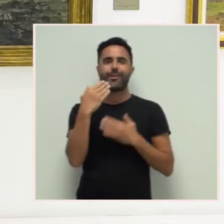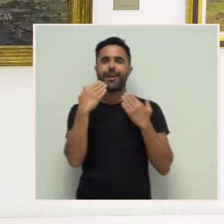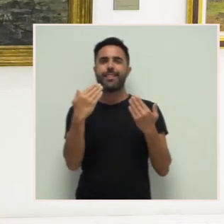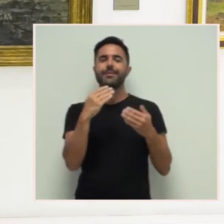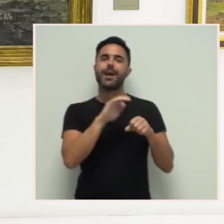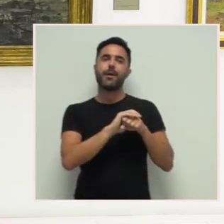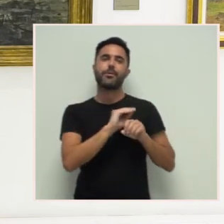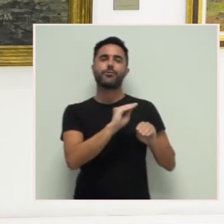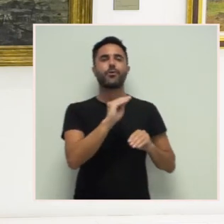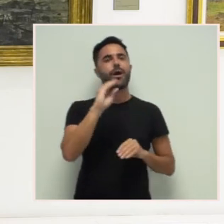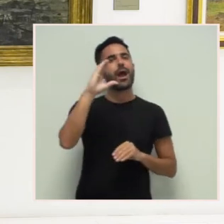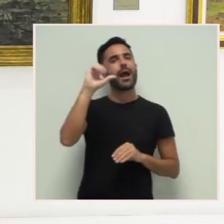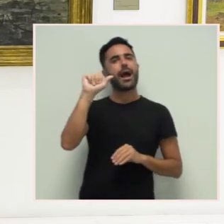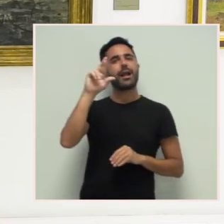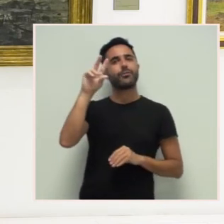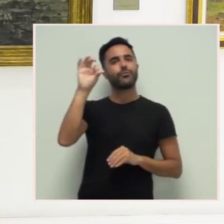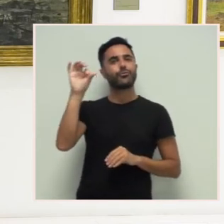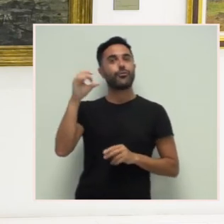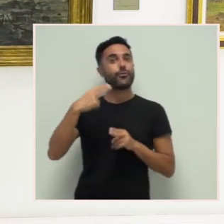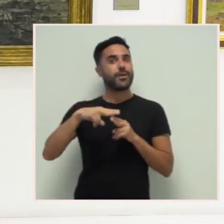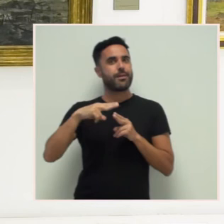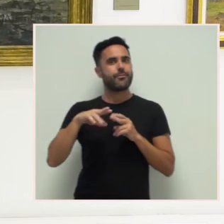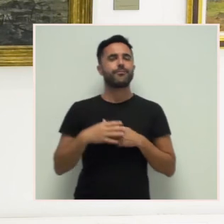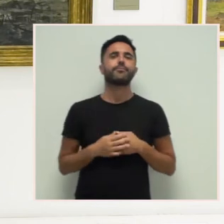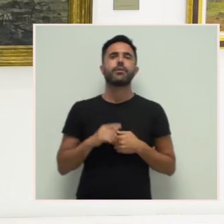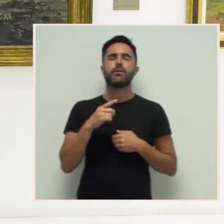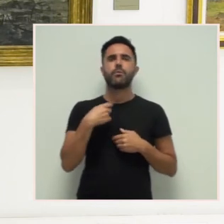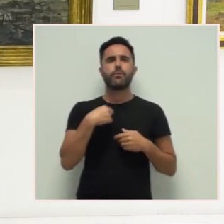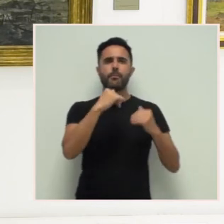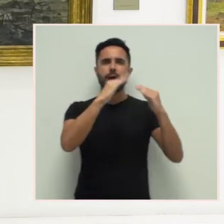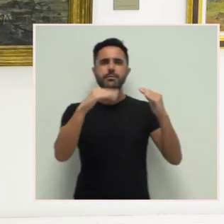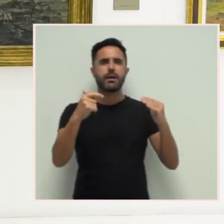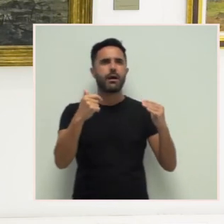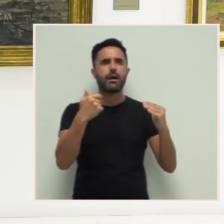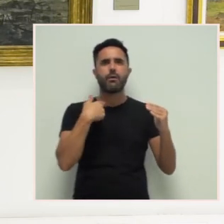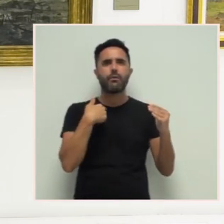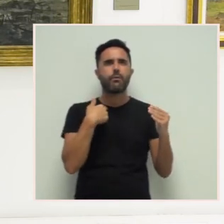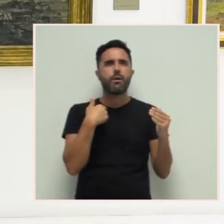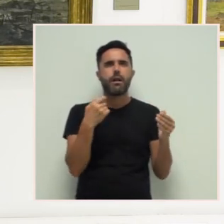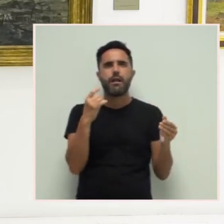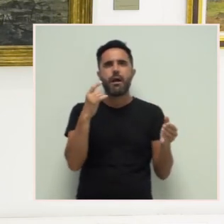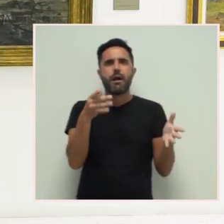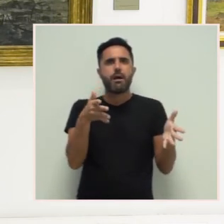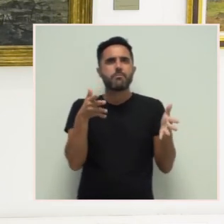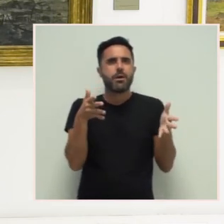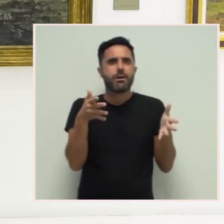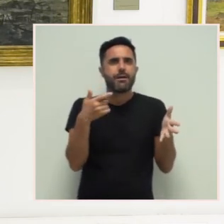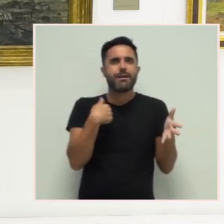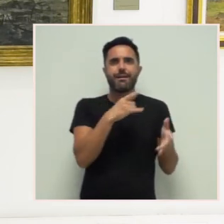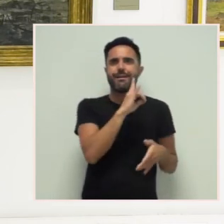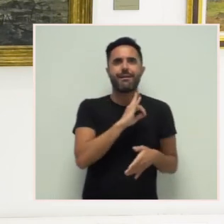quedar impactado pola nosa paisaxe, sobre todo aquela que ten que ver coa auga, que vai a ser xunto coa luz un dos seus